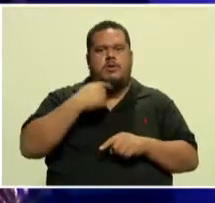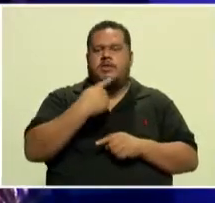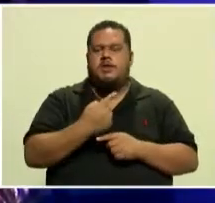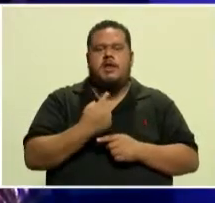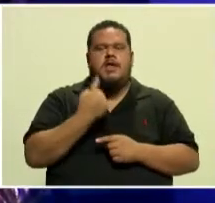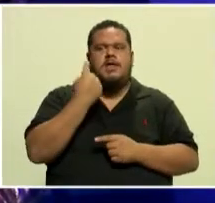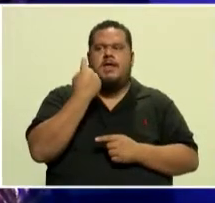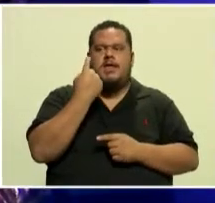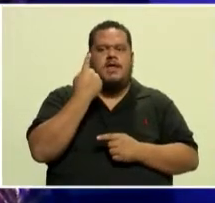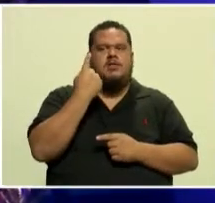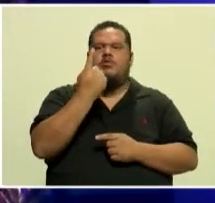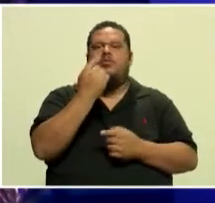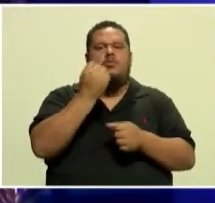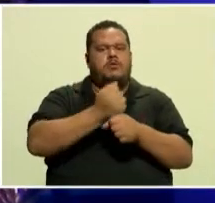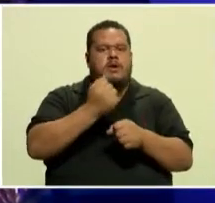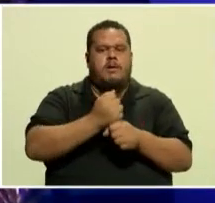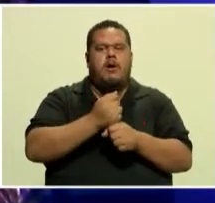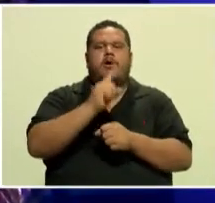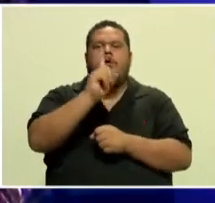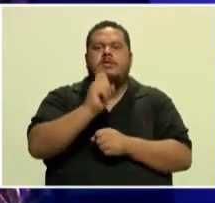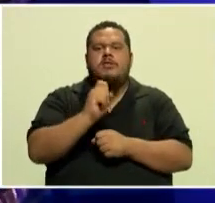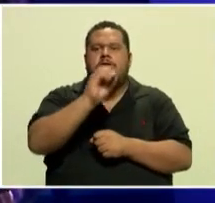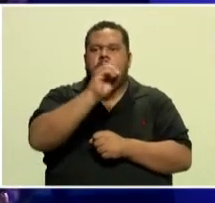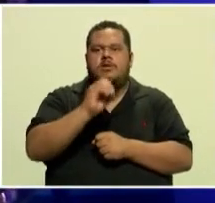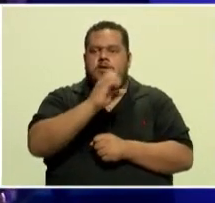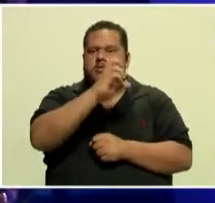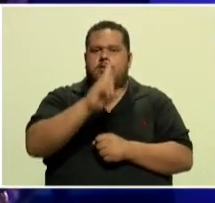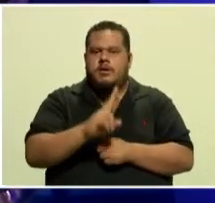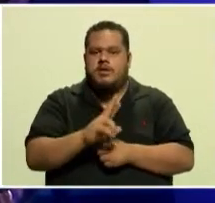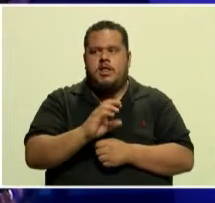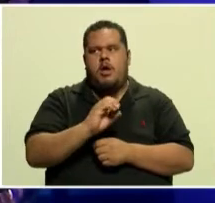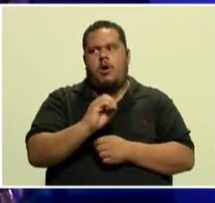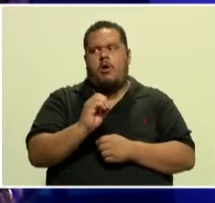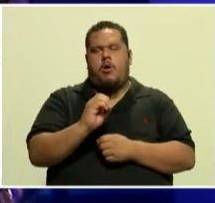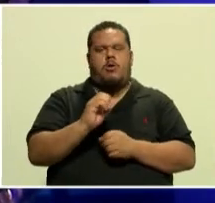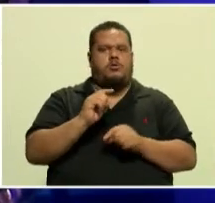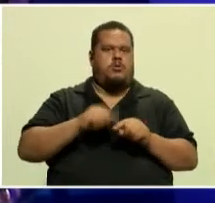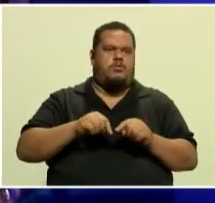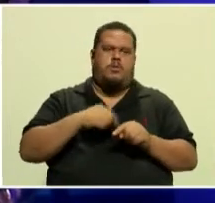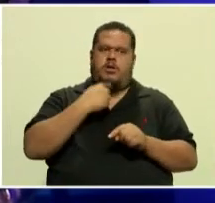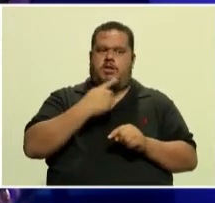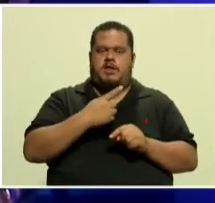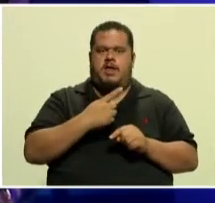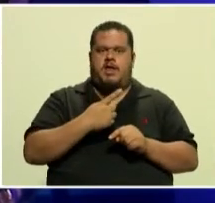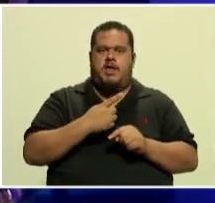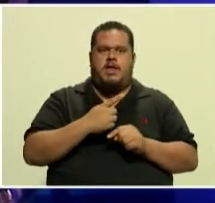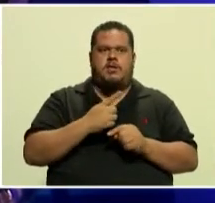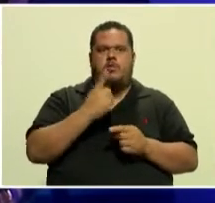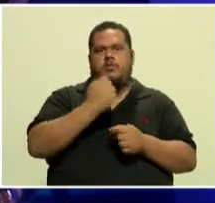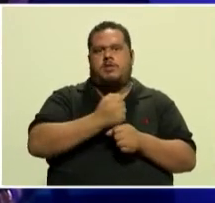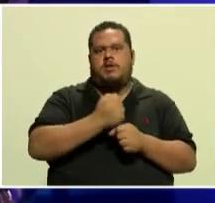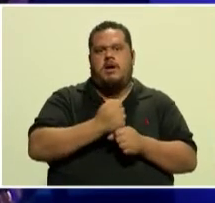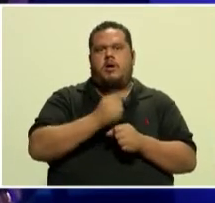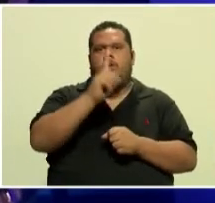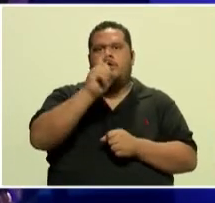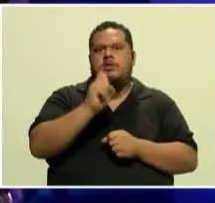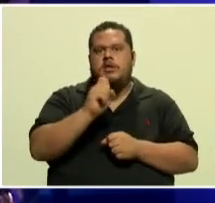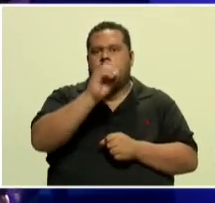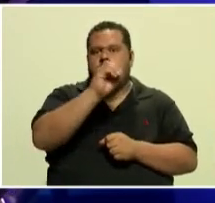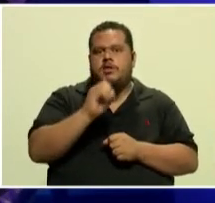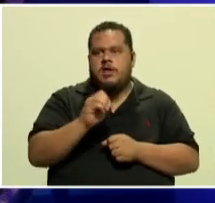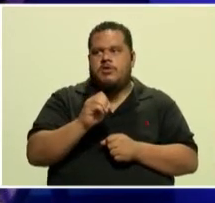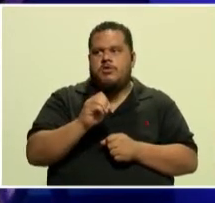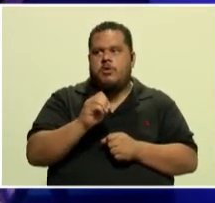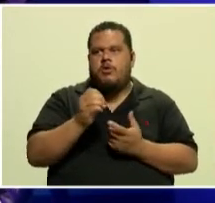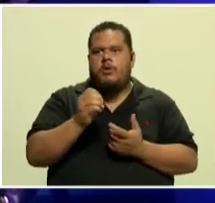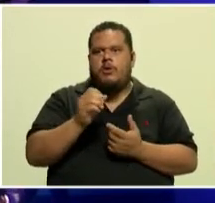obra 100% costarricense, ni puedo decir que es una obra 100% asiática, no puedo